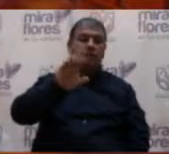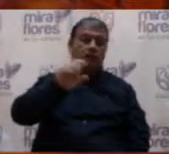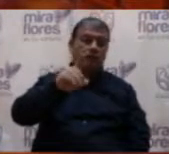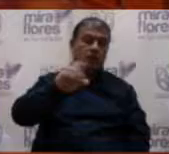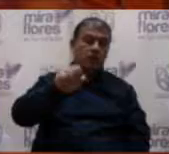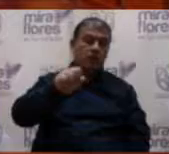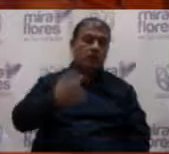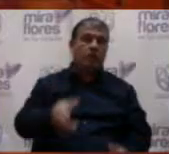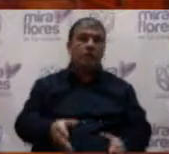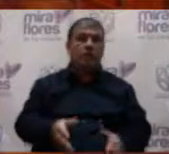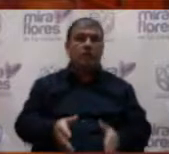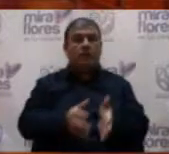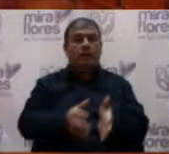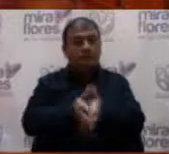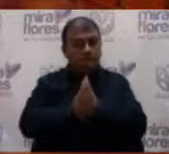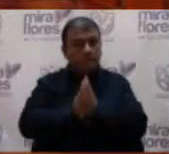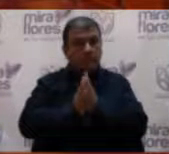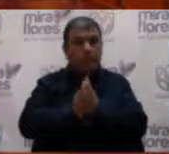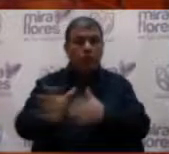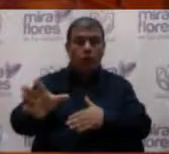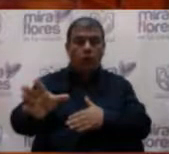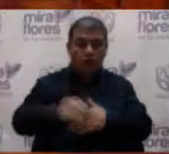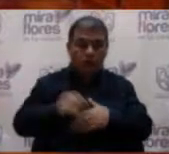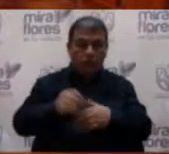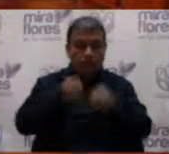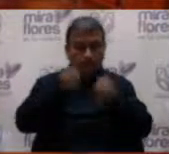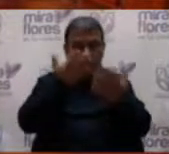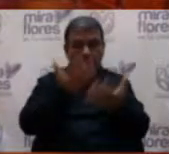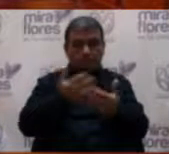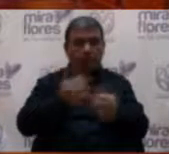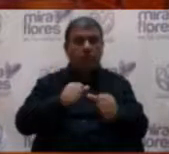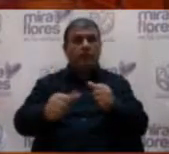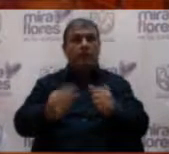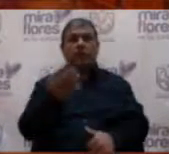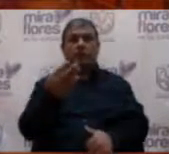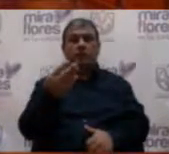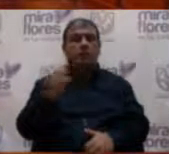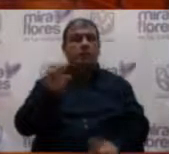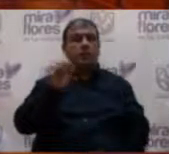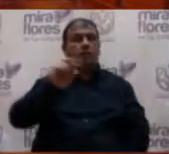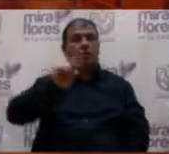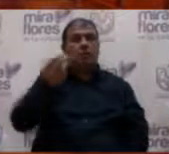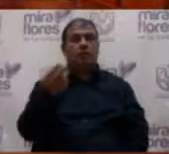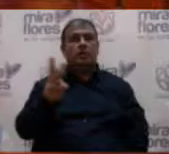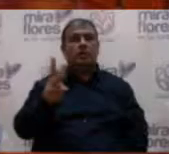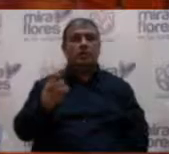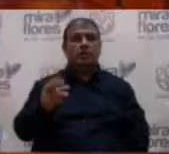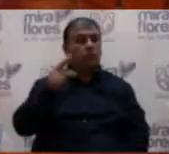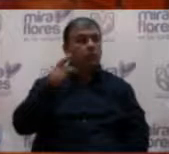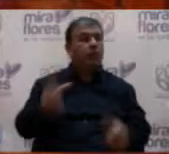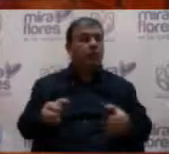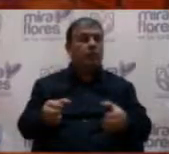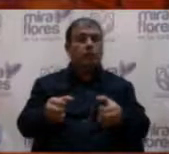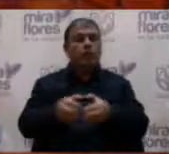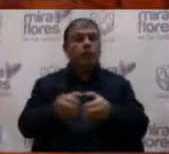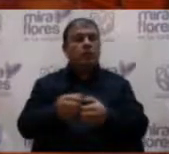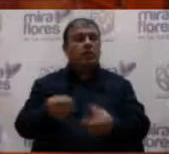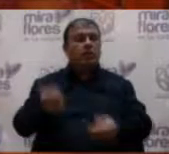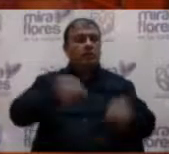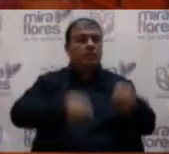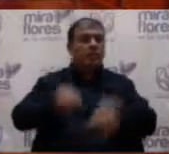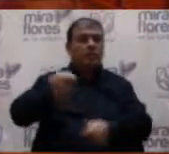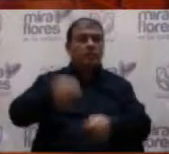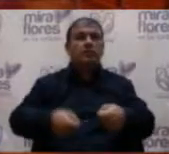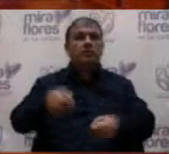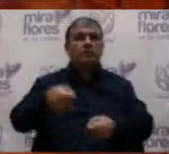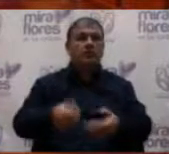Locio, requiriendo una copia del informe emitido con fecha 14 de enero del 2016 por el Comité de Inversiones de la